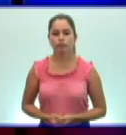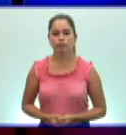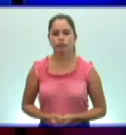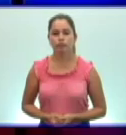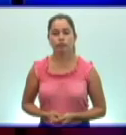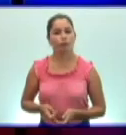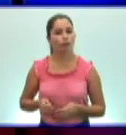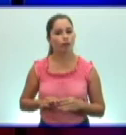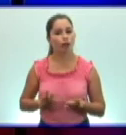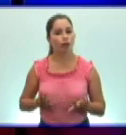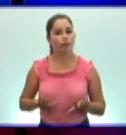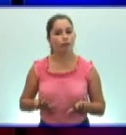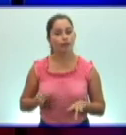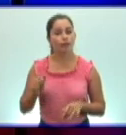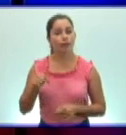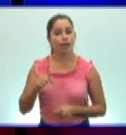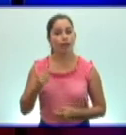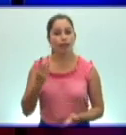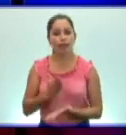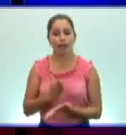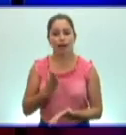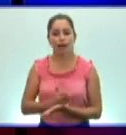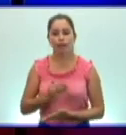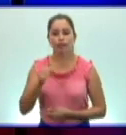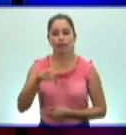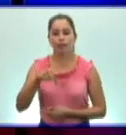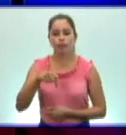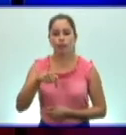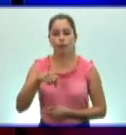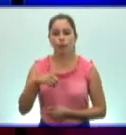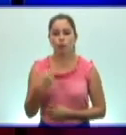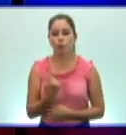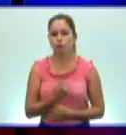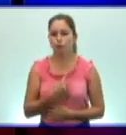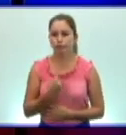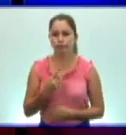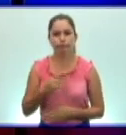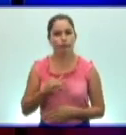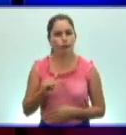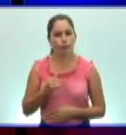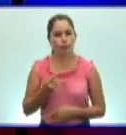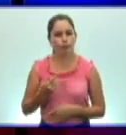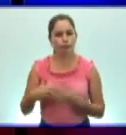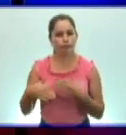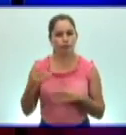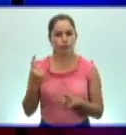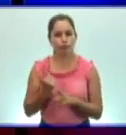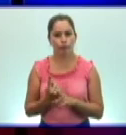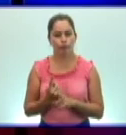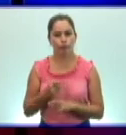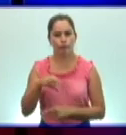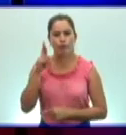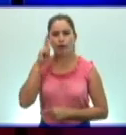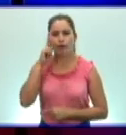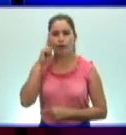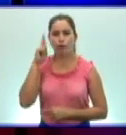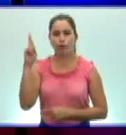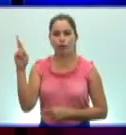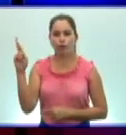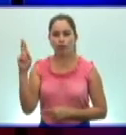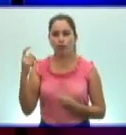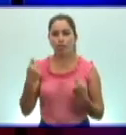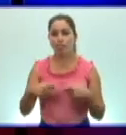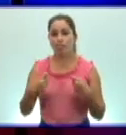Pues bien, hasta aquí la clase de hoy. Nosotros, como en otras ocasiones, recordarles que